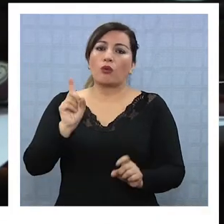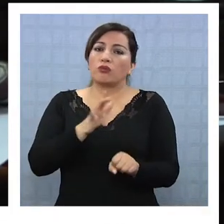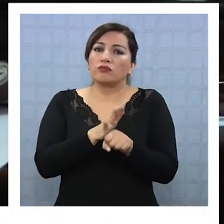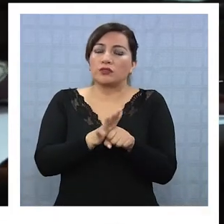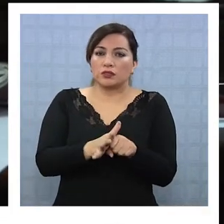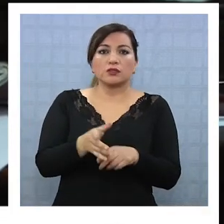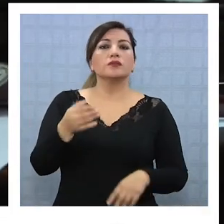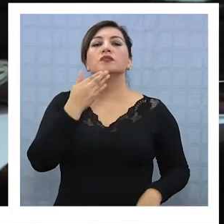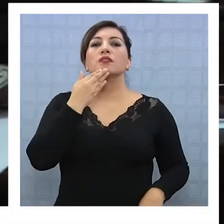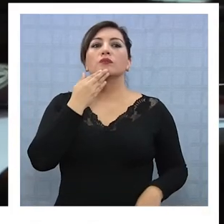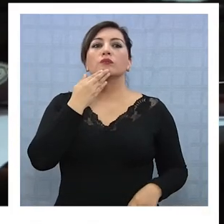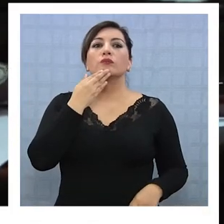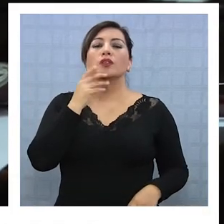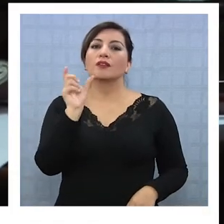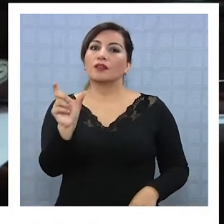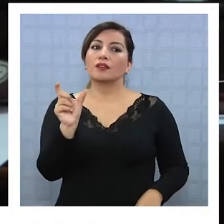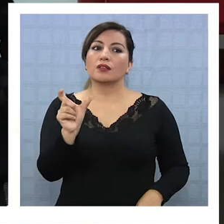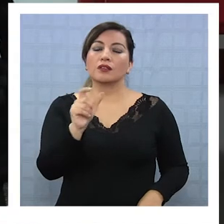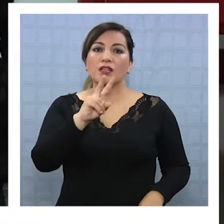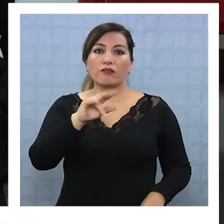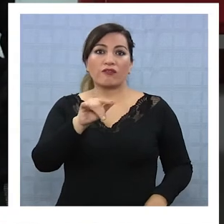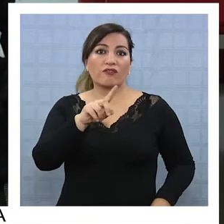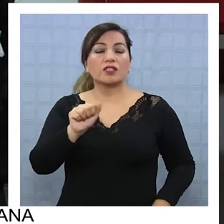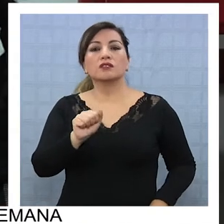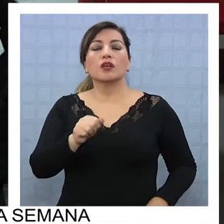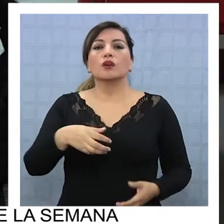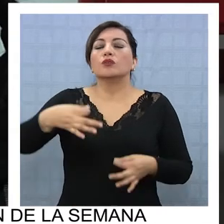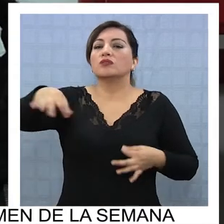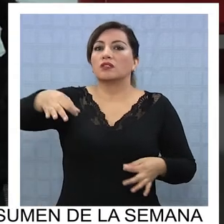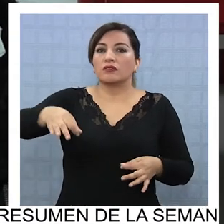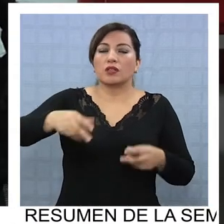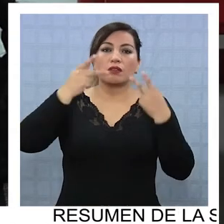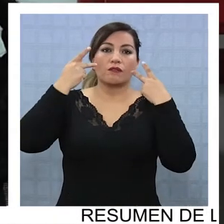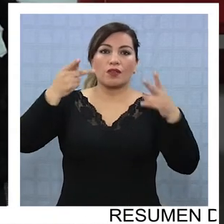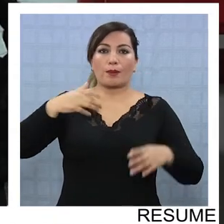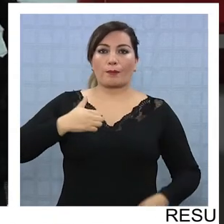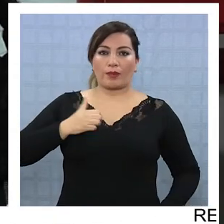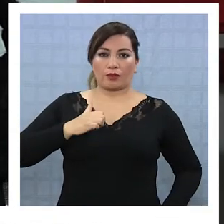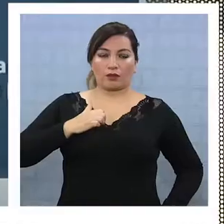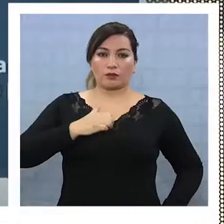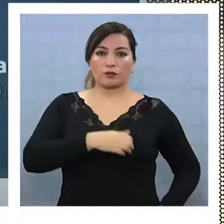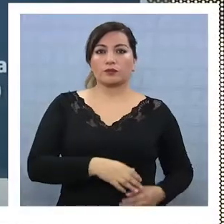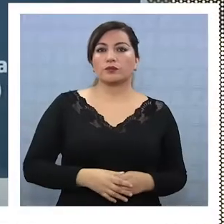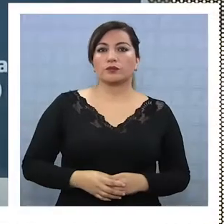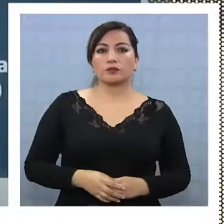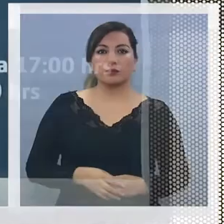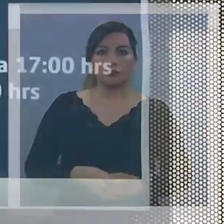ciudadanía vigentes y tarjeta de turismo o certificado de viajes de la PDI.